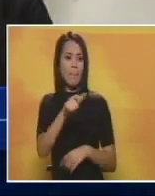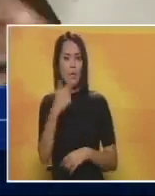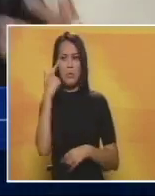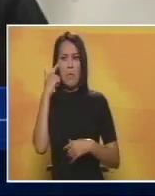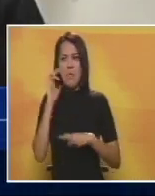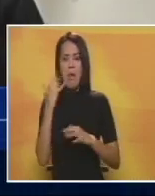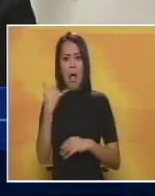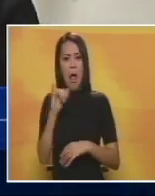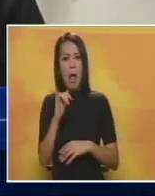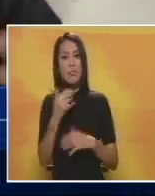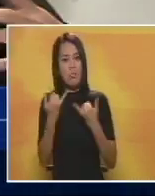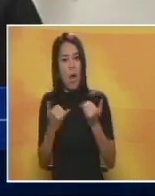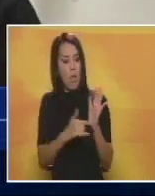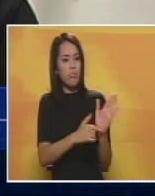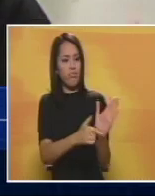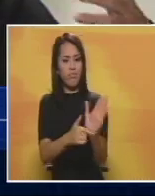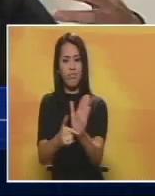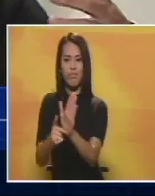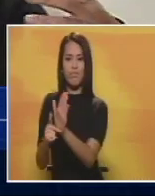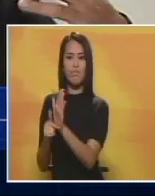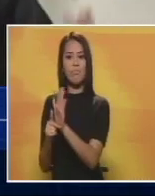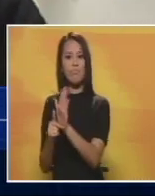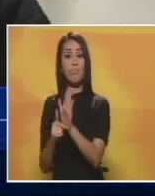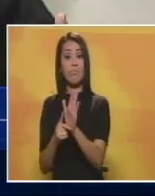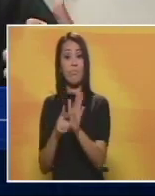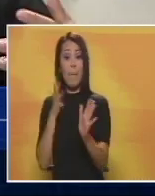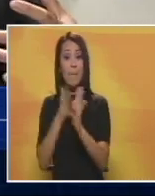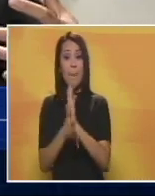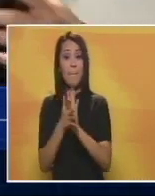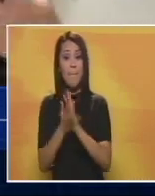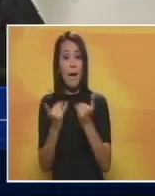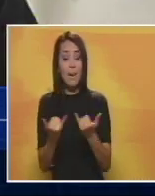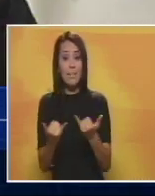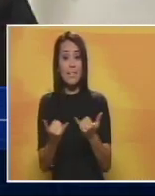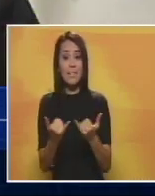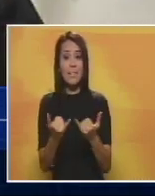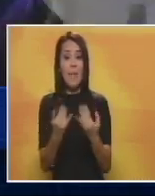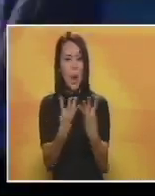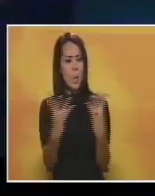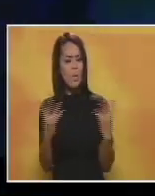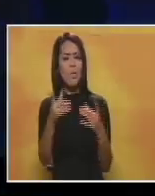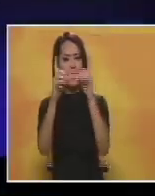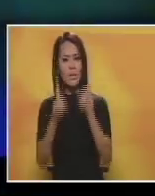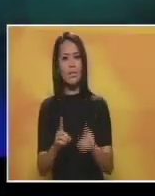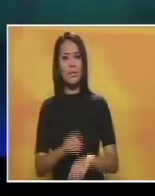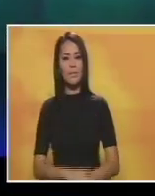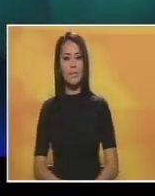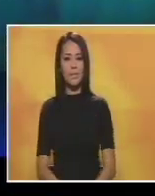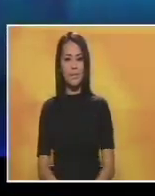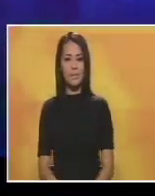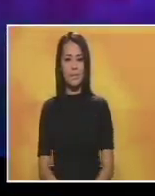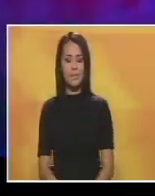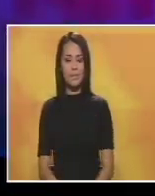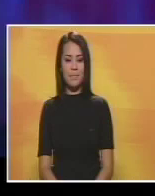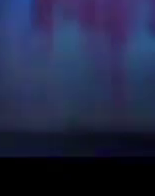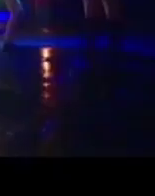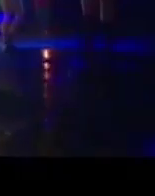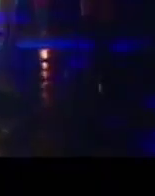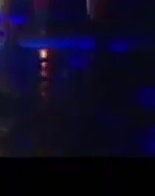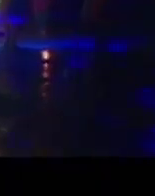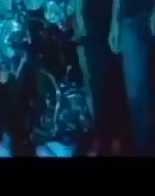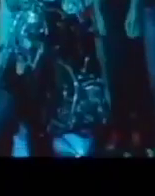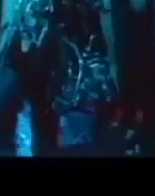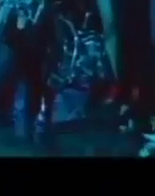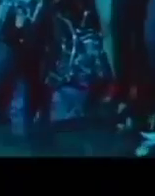existía. Y eso es lo que está pasando ahorita, una revelación, algo que tenía que pasar, el público lo decidió así. La mente me tiene locurando la